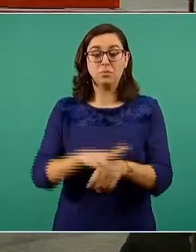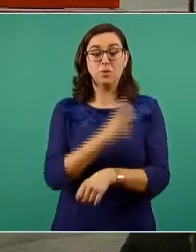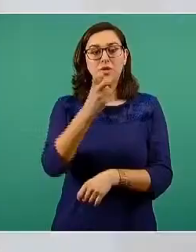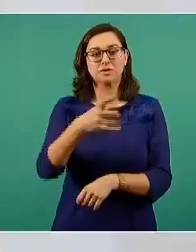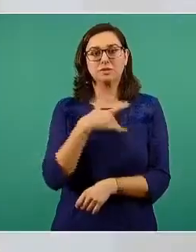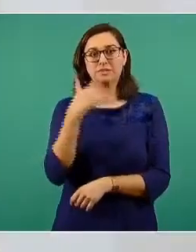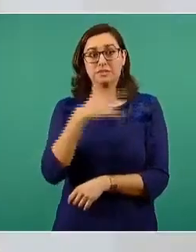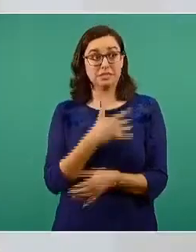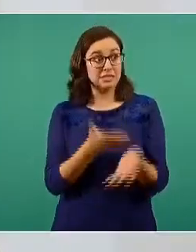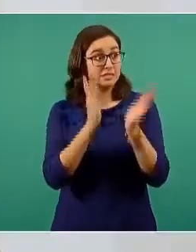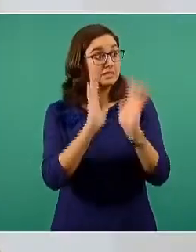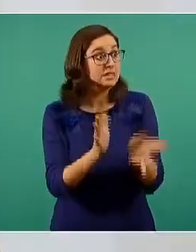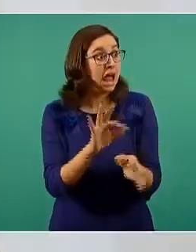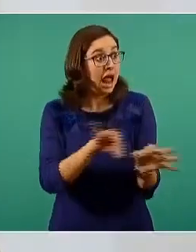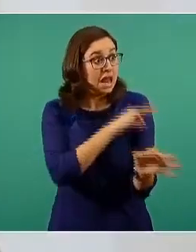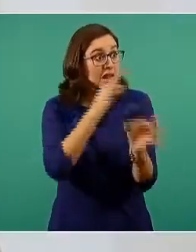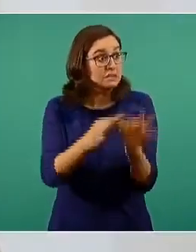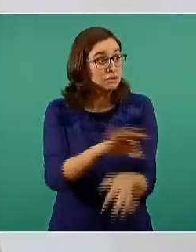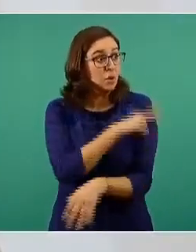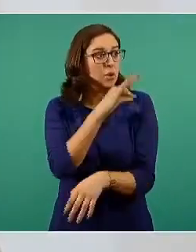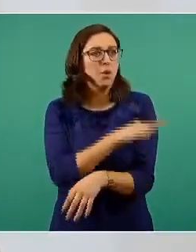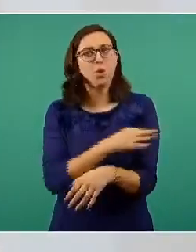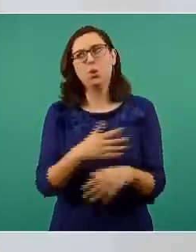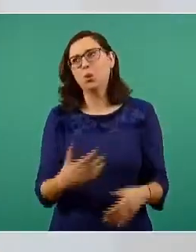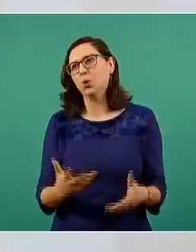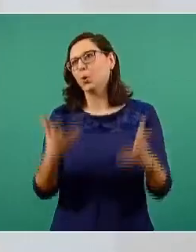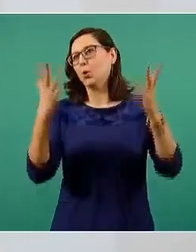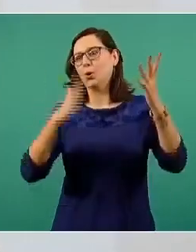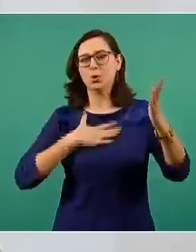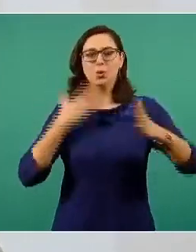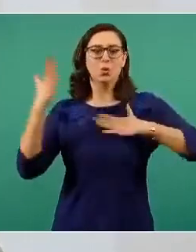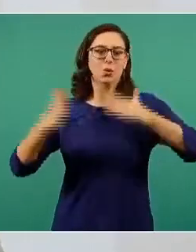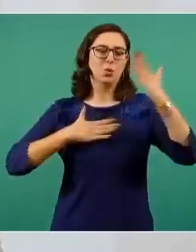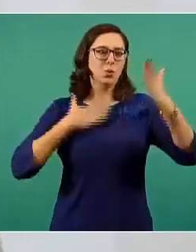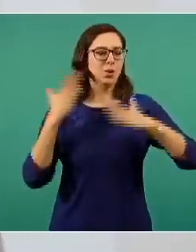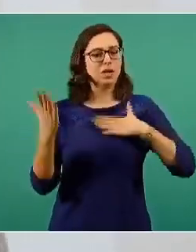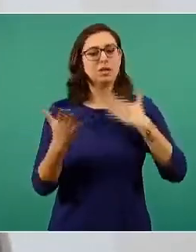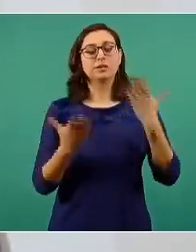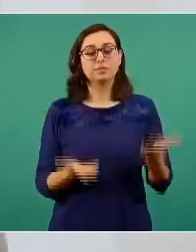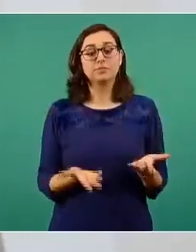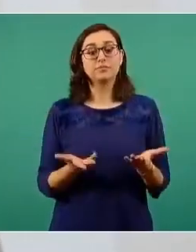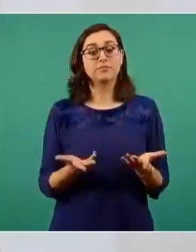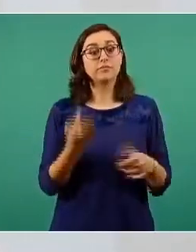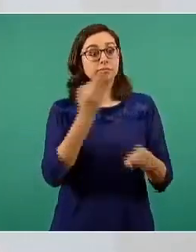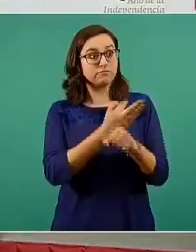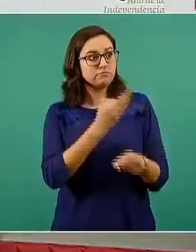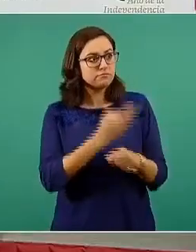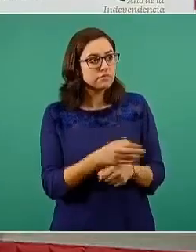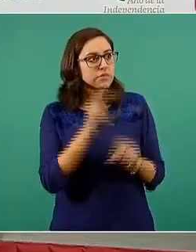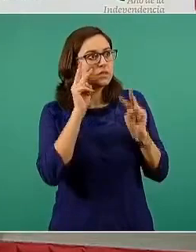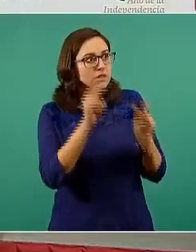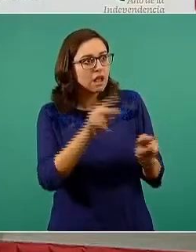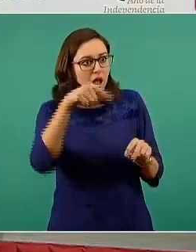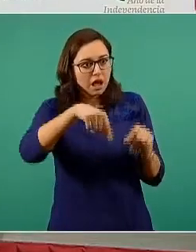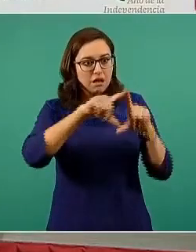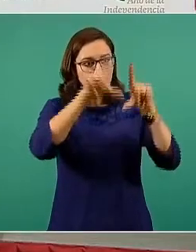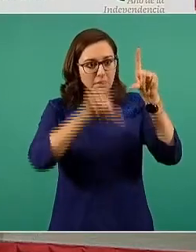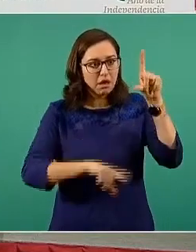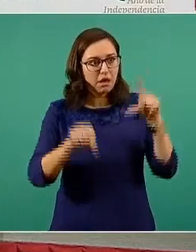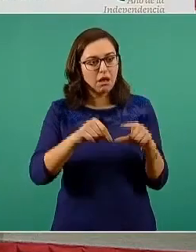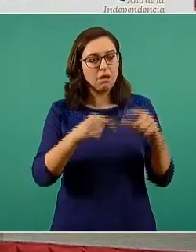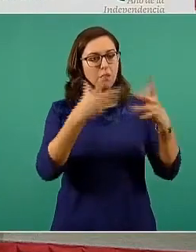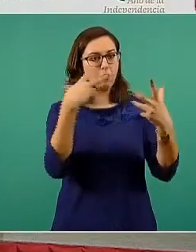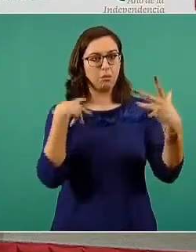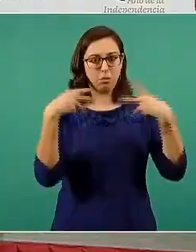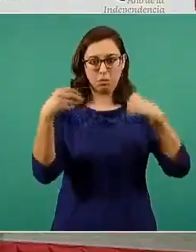también recibimos con muchísima alegría esta noticia. Y ver esa curva que mostraba Hugo, ver esa curva